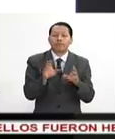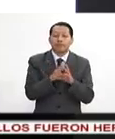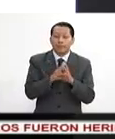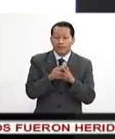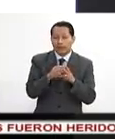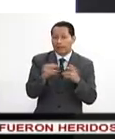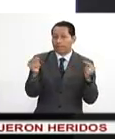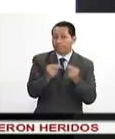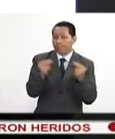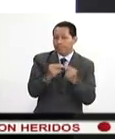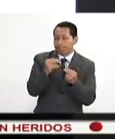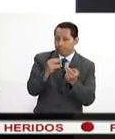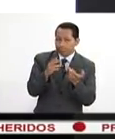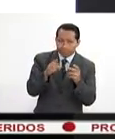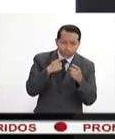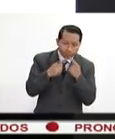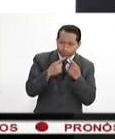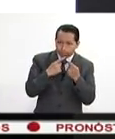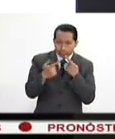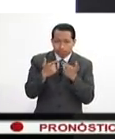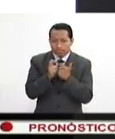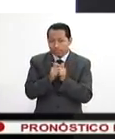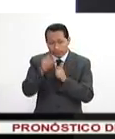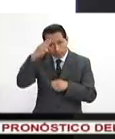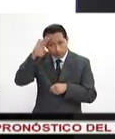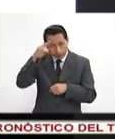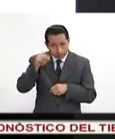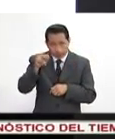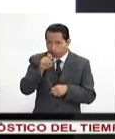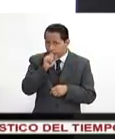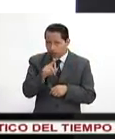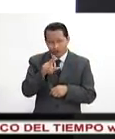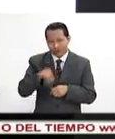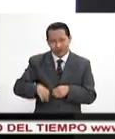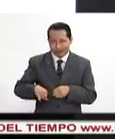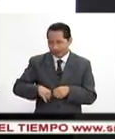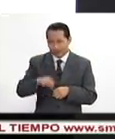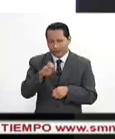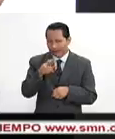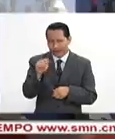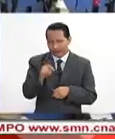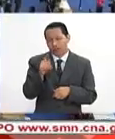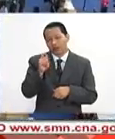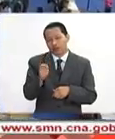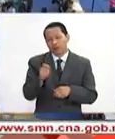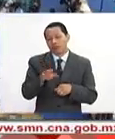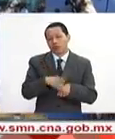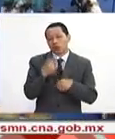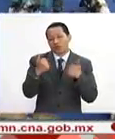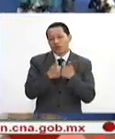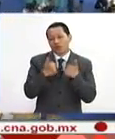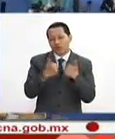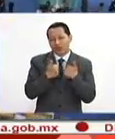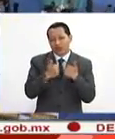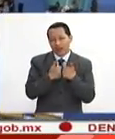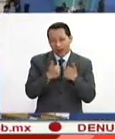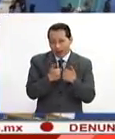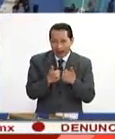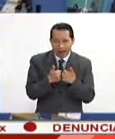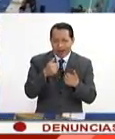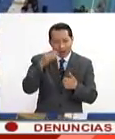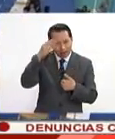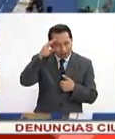un consenso con este partido de Irlanda del Norte, que no está interesado en un Brexit duro, por supuesto por su frontera física